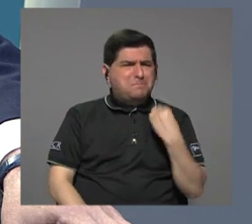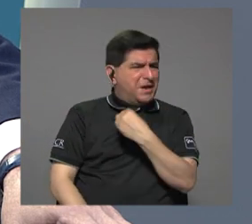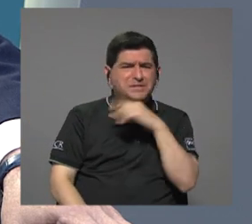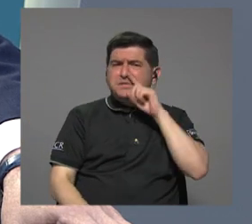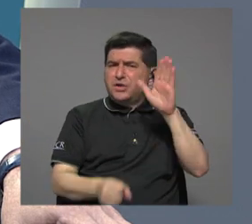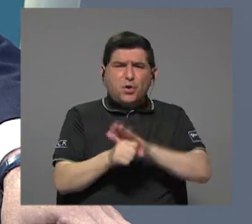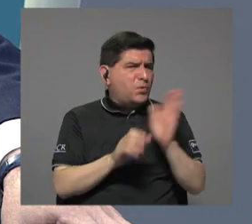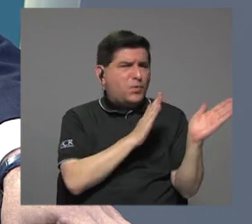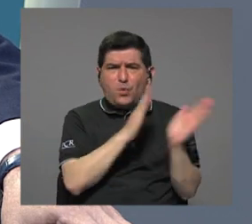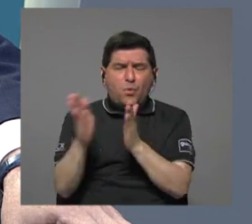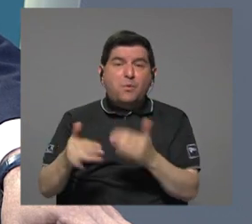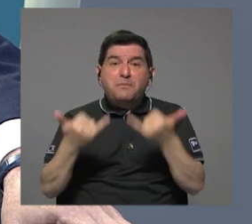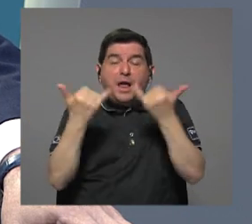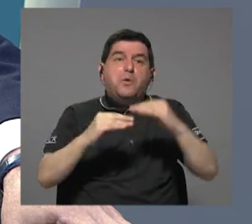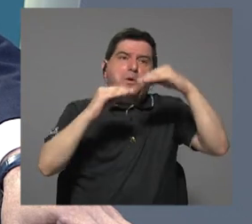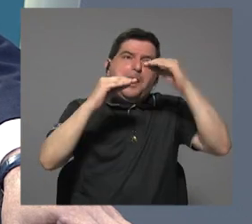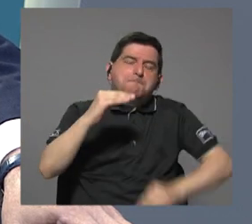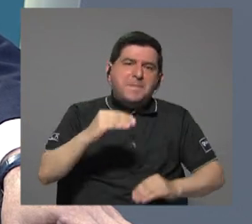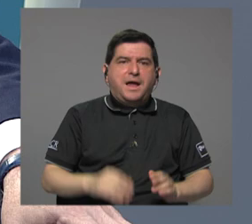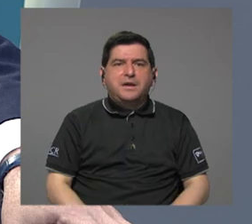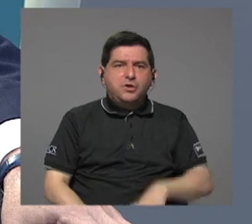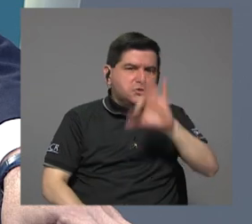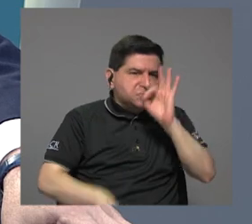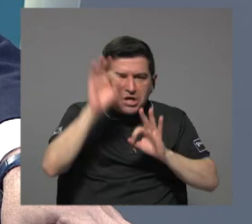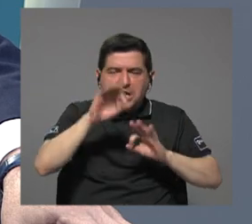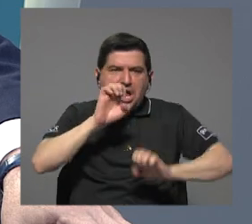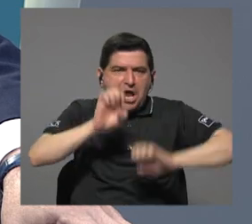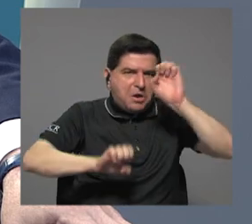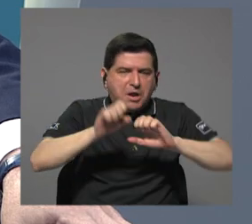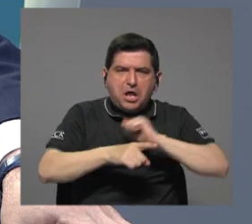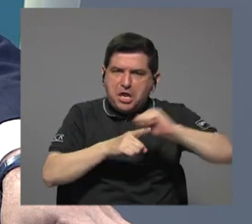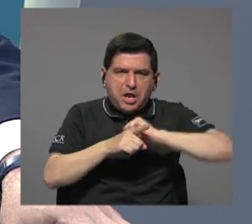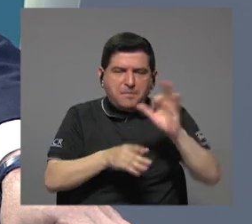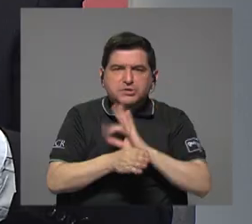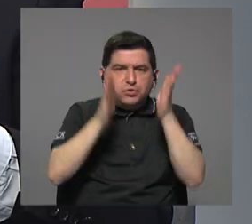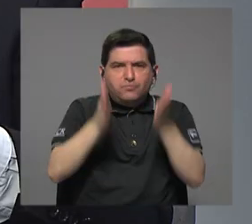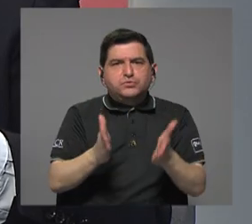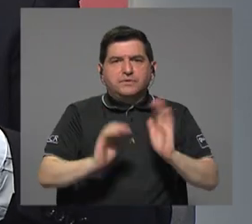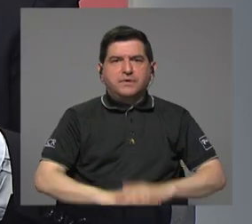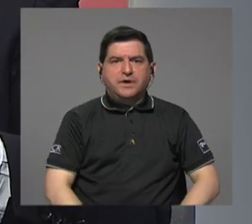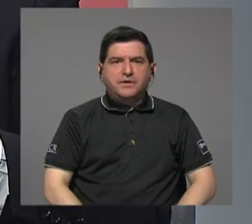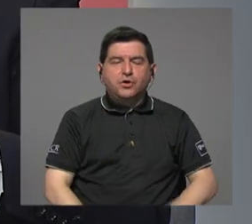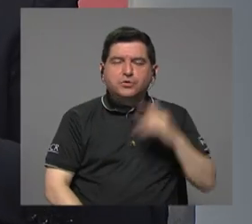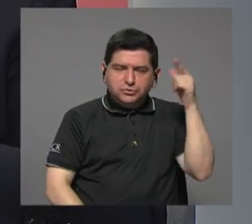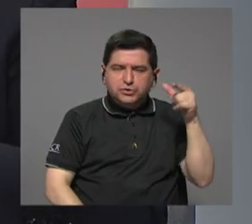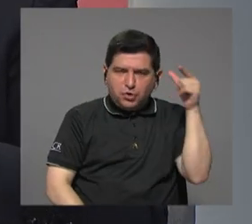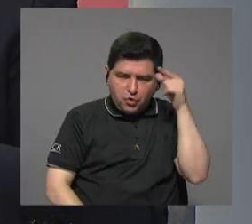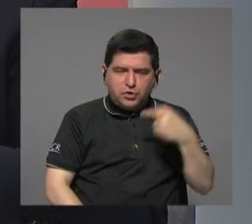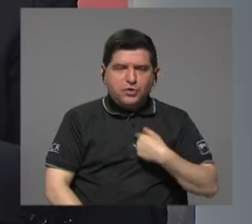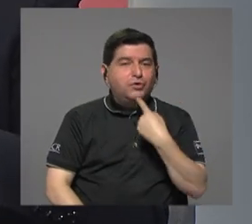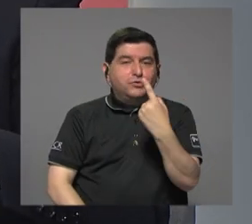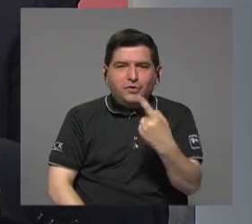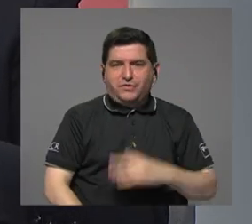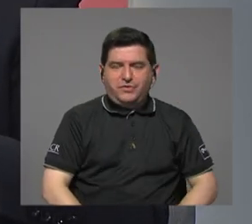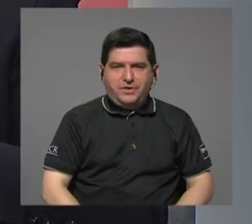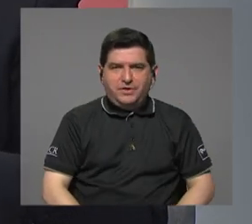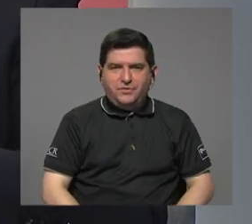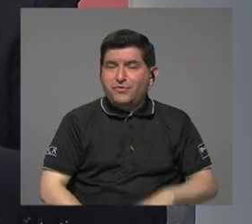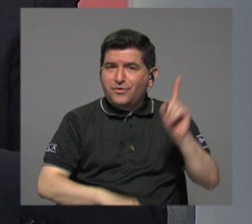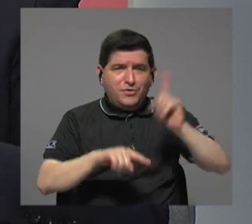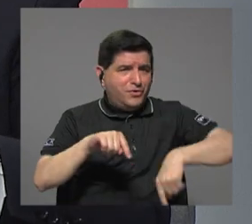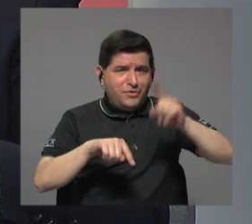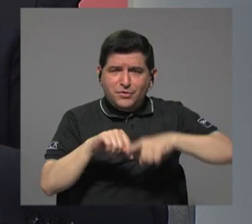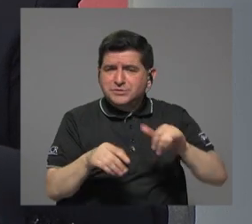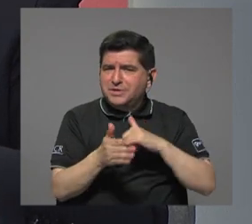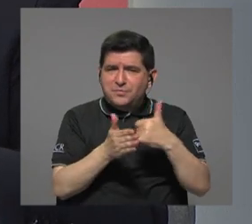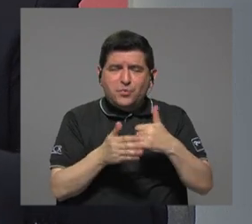talla en la planificación y ahora en menos en la selección evaluación y capacitación de los funcionarios no desde luego eso lo que yo estoy diciendo no se puede vulnerar